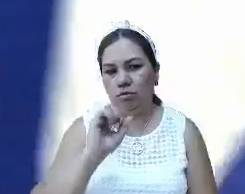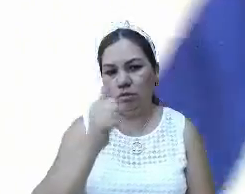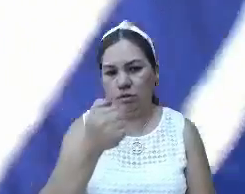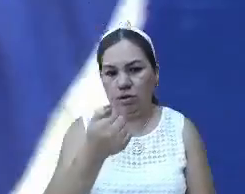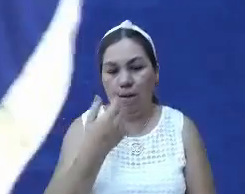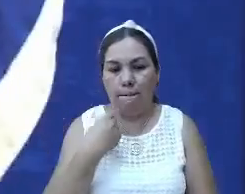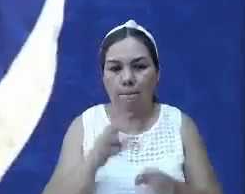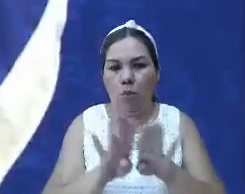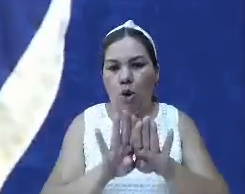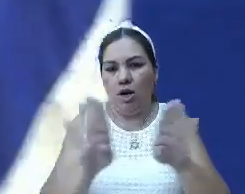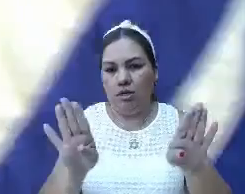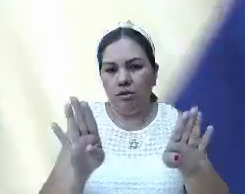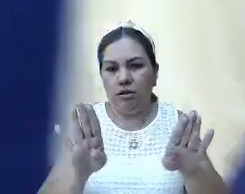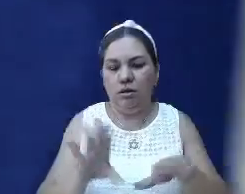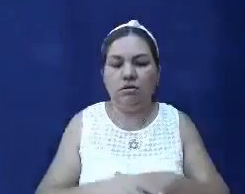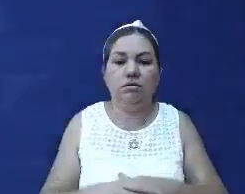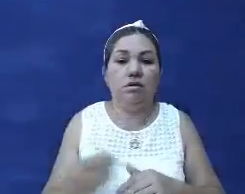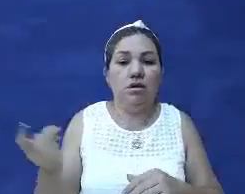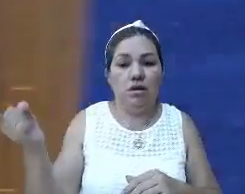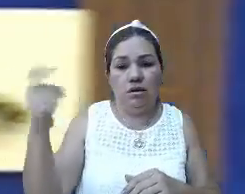se filtra en tu casa.